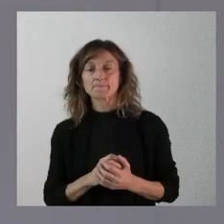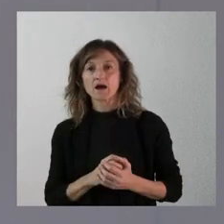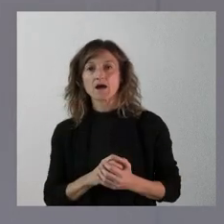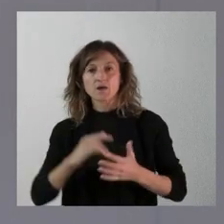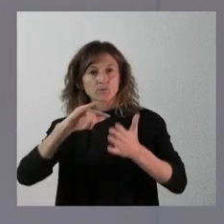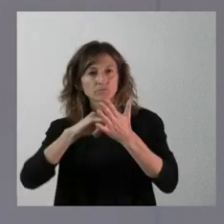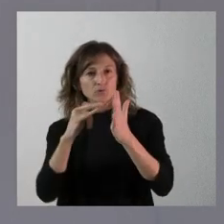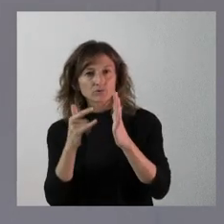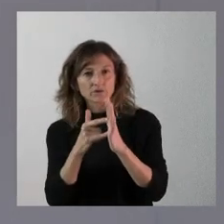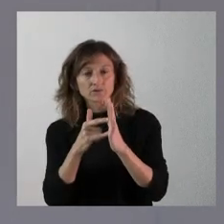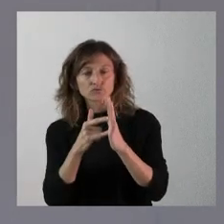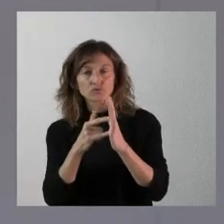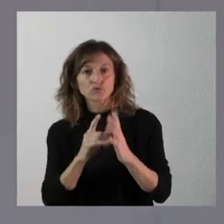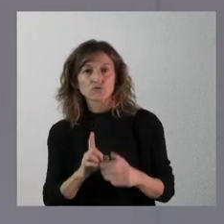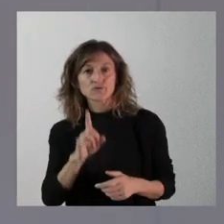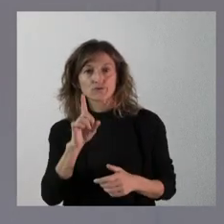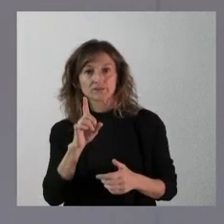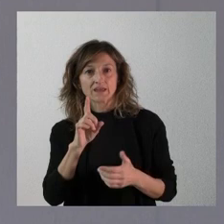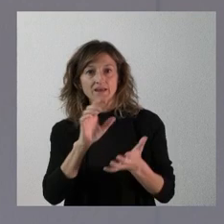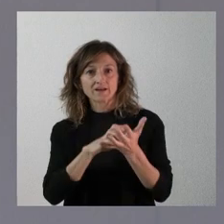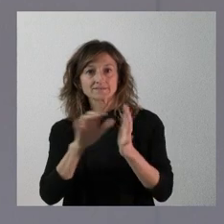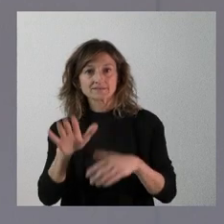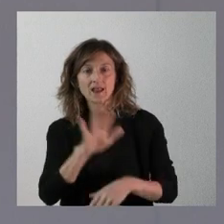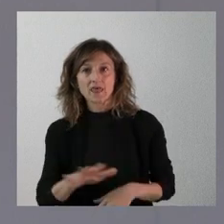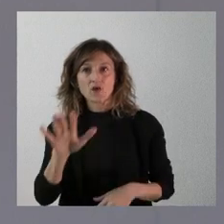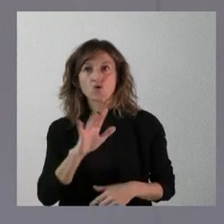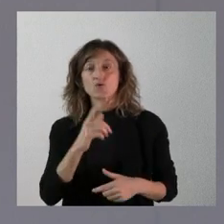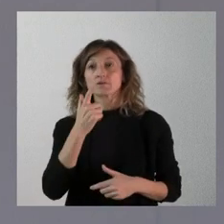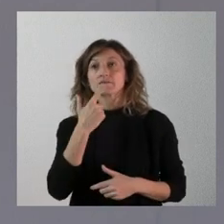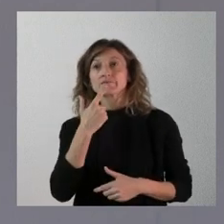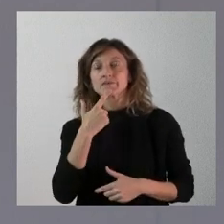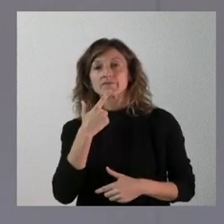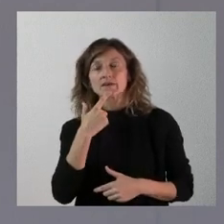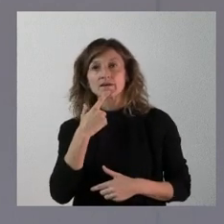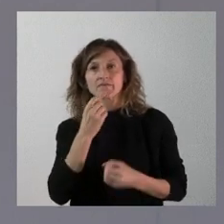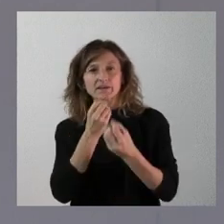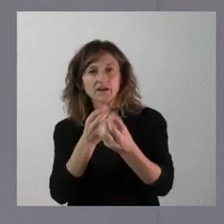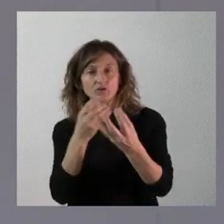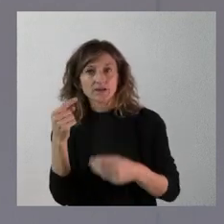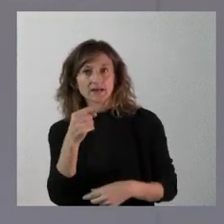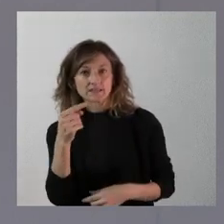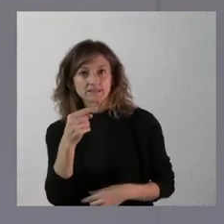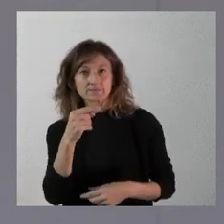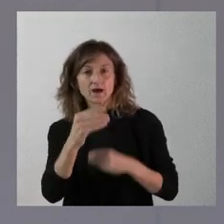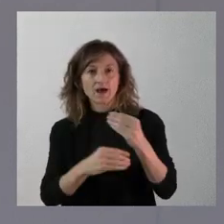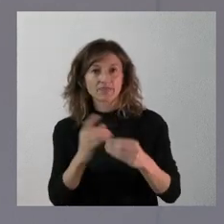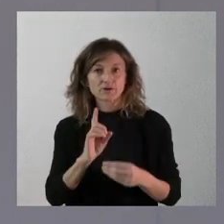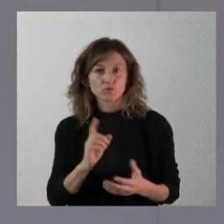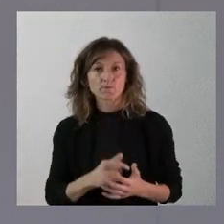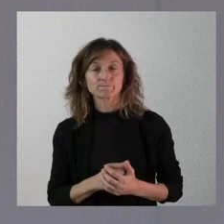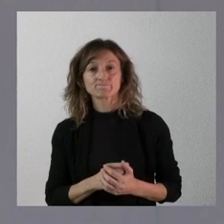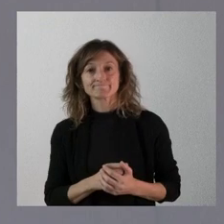proyectos en el norte de nuestra comunidad Autónoma que habían tenido una declaración negativa y como tal nos iban a poder hacer efectivamente